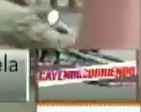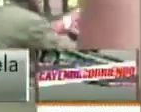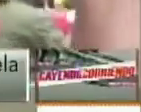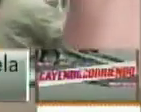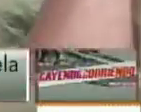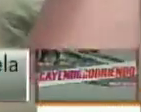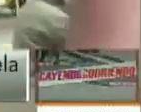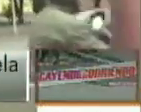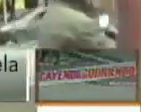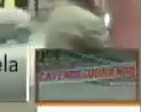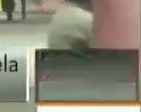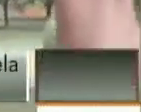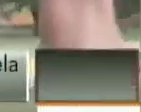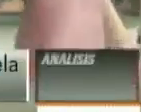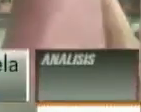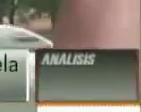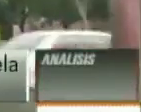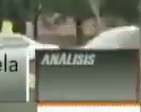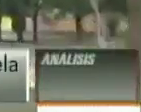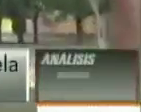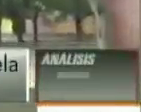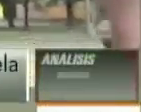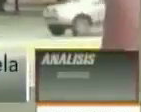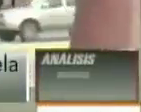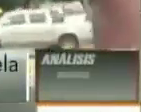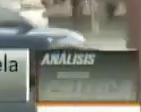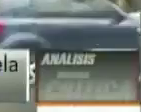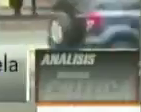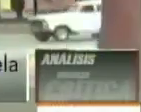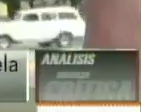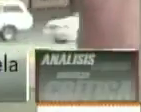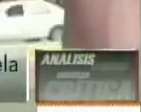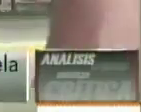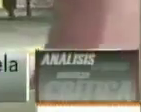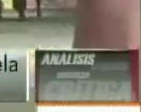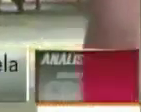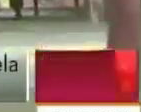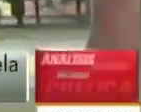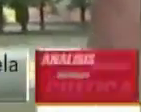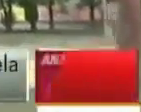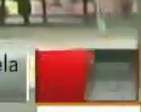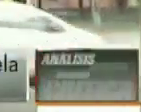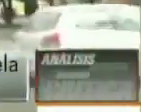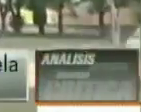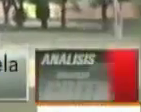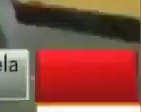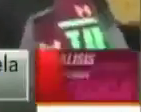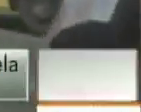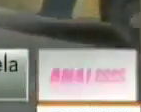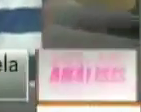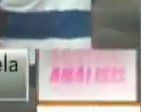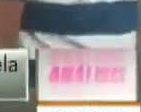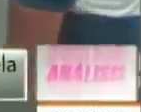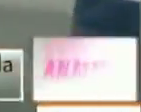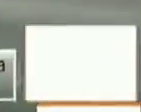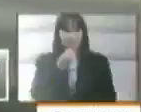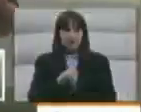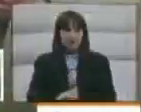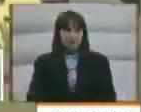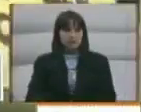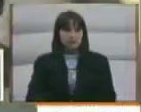por recibirnos en esta gran capital, Caracas. Aquí está el movimiento campesino, una vez más, defendiendo este proceso revolucionario.